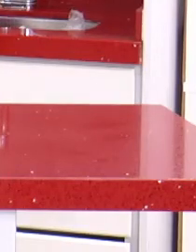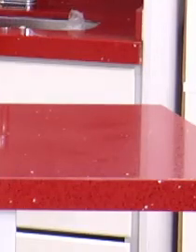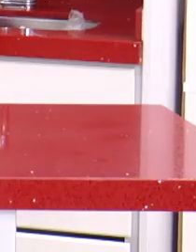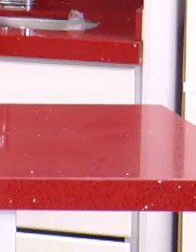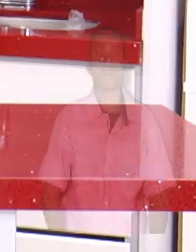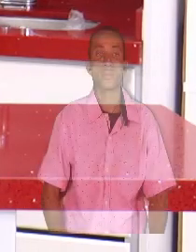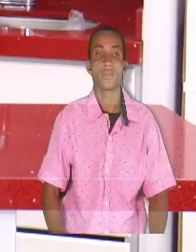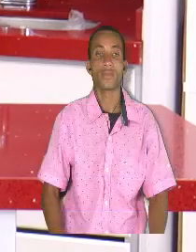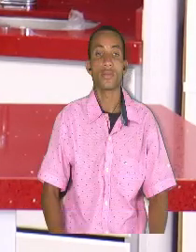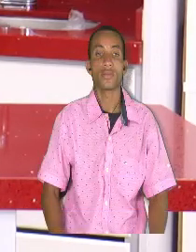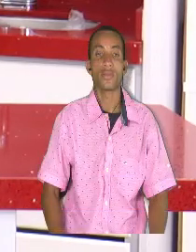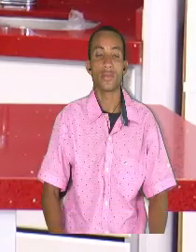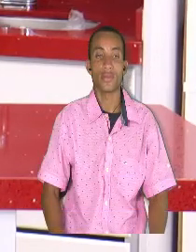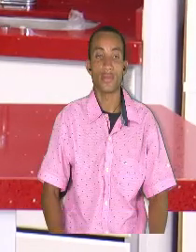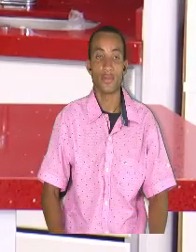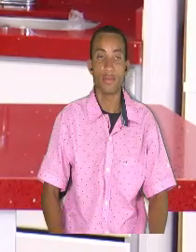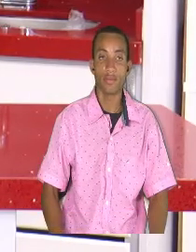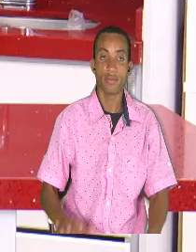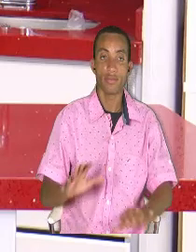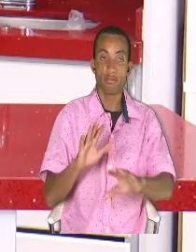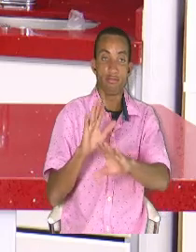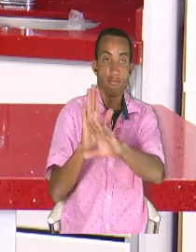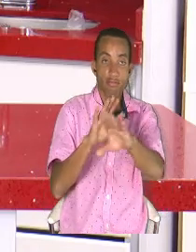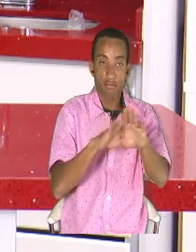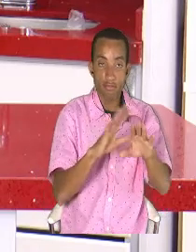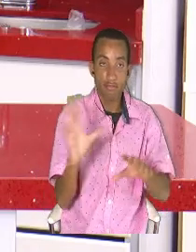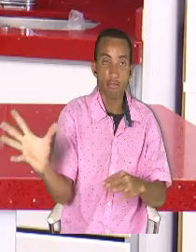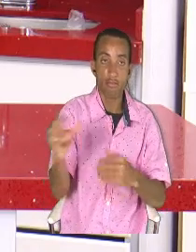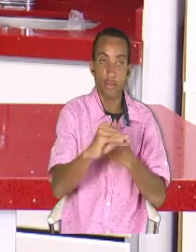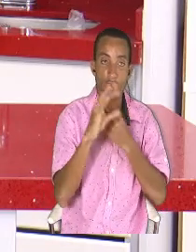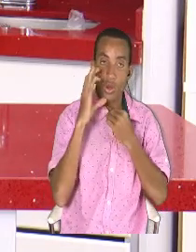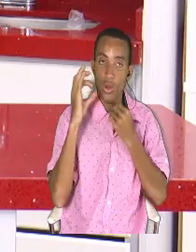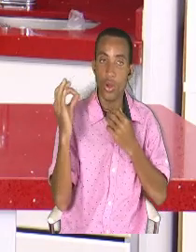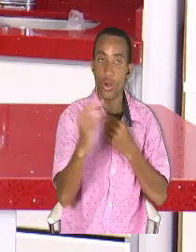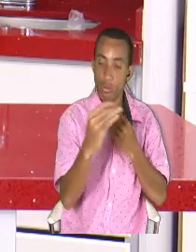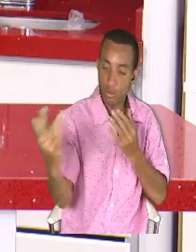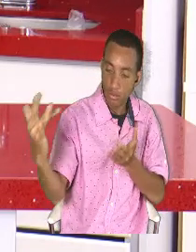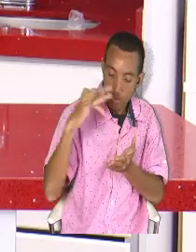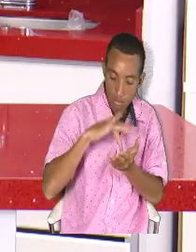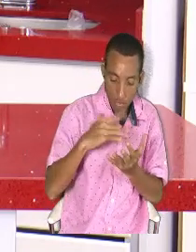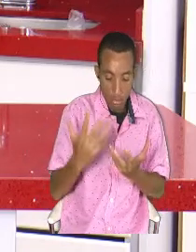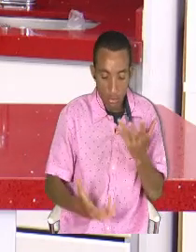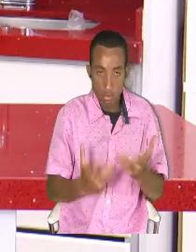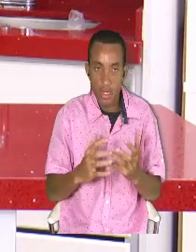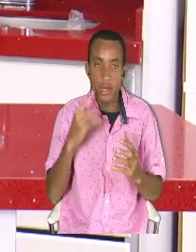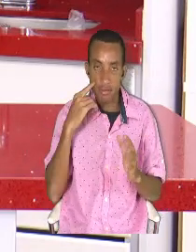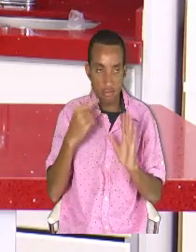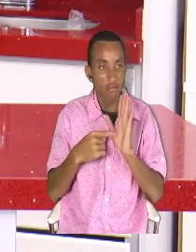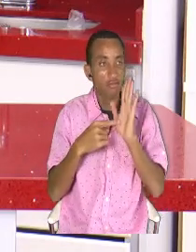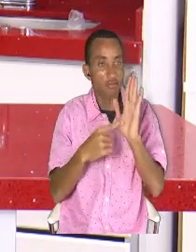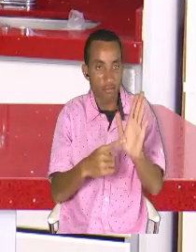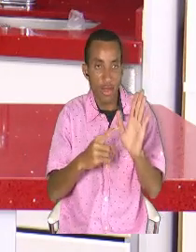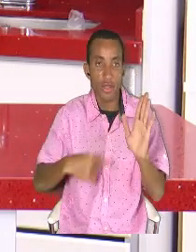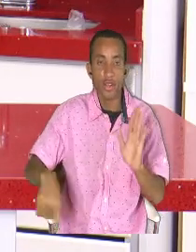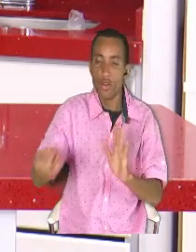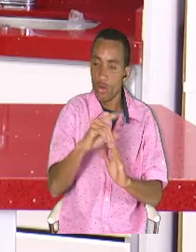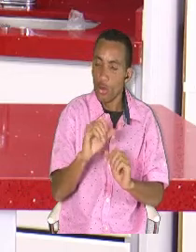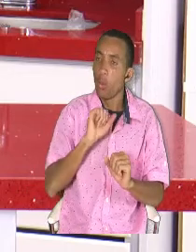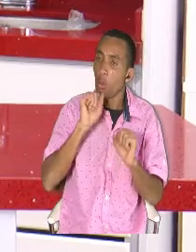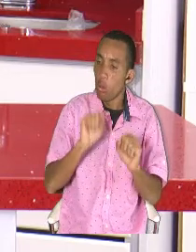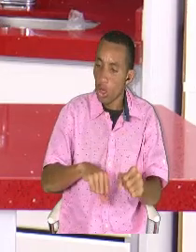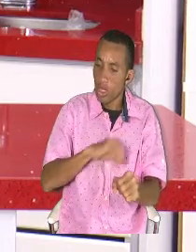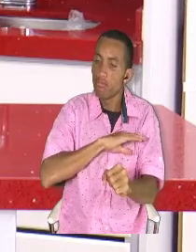nos acompañen un día de estos en nuestra cocina para demostrar a las mujeres barranqueñas que somos capaces de consentirlas y somos capaces